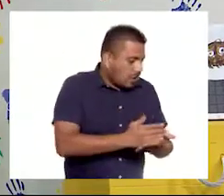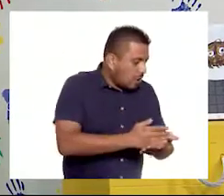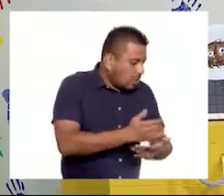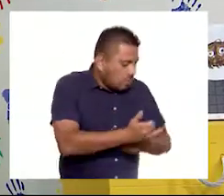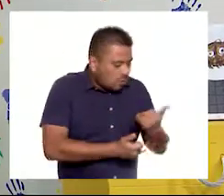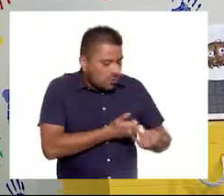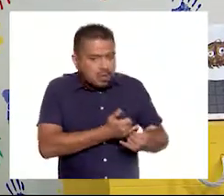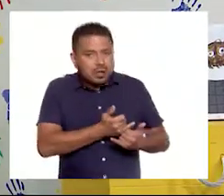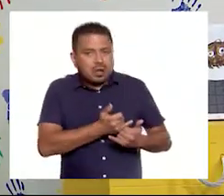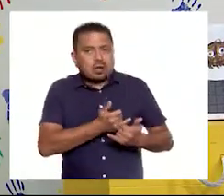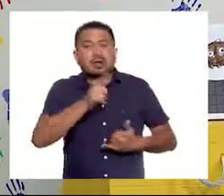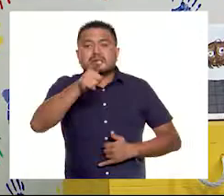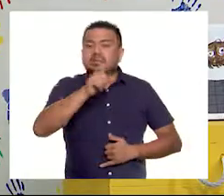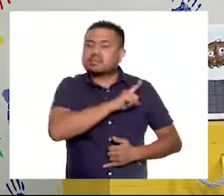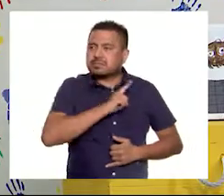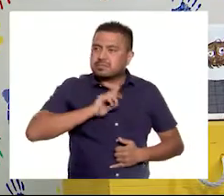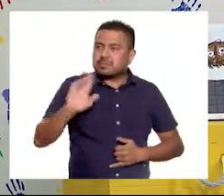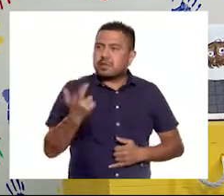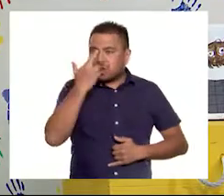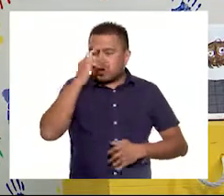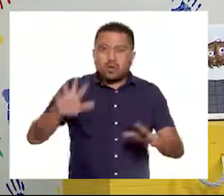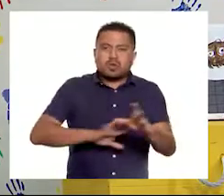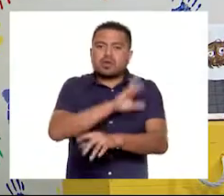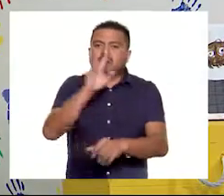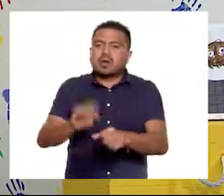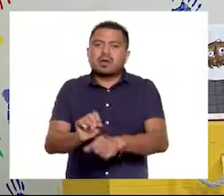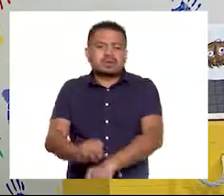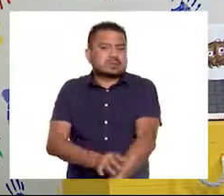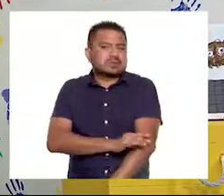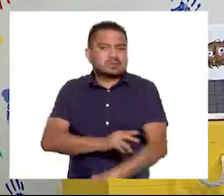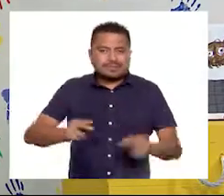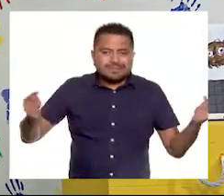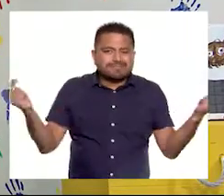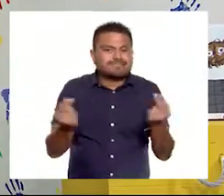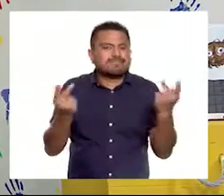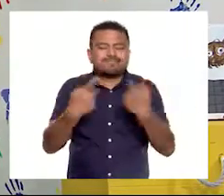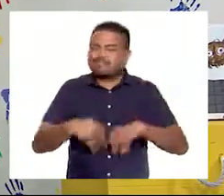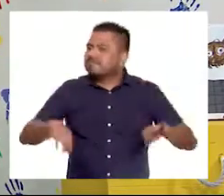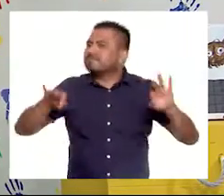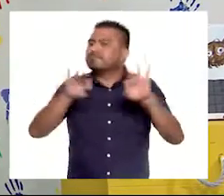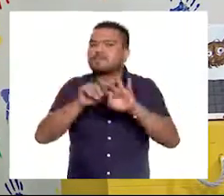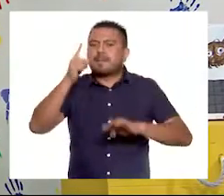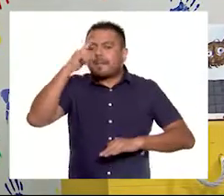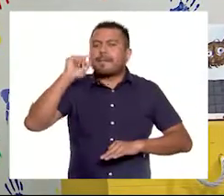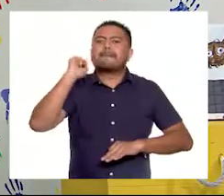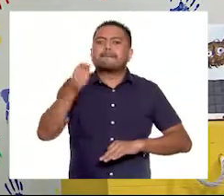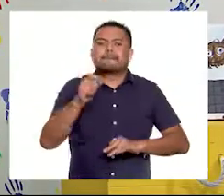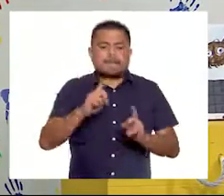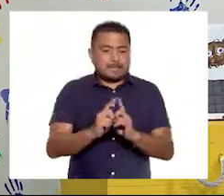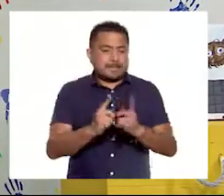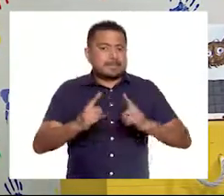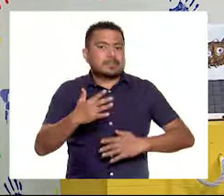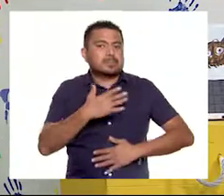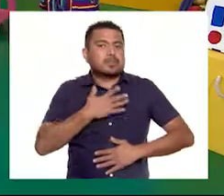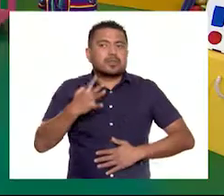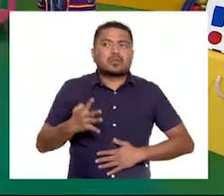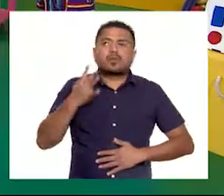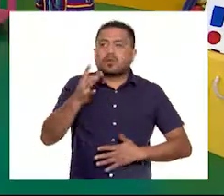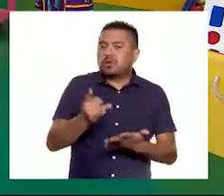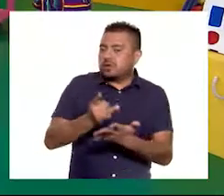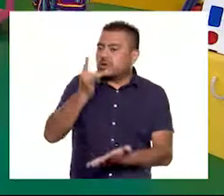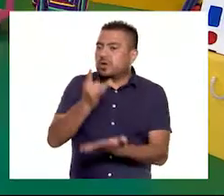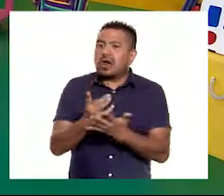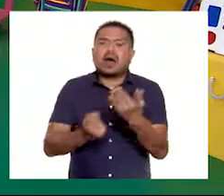juguetes. Recuerden que todas las emociones son necesarias e importantes para nuestro desarrollo, solo